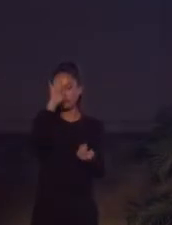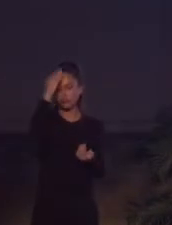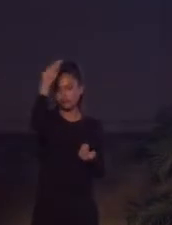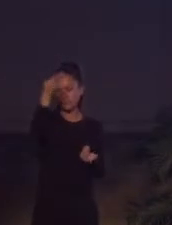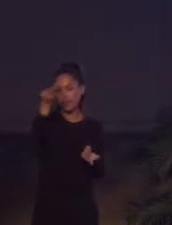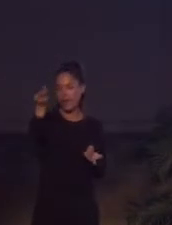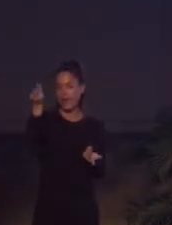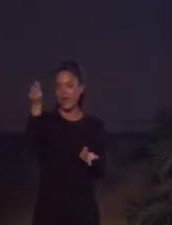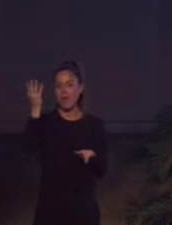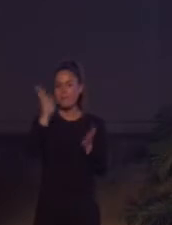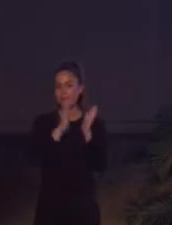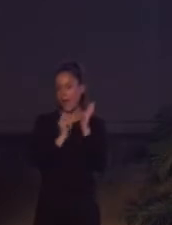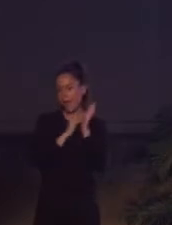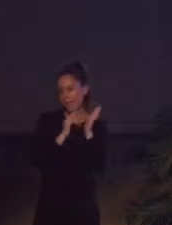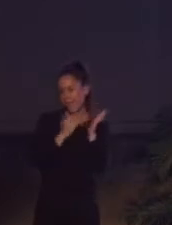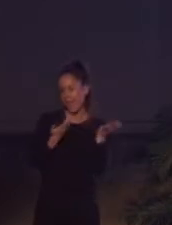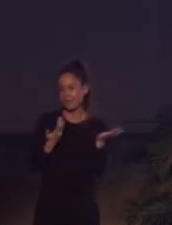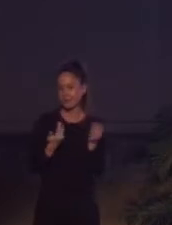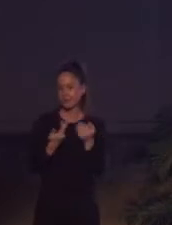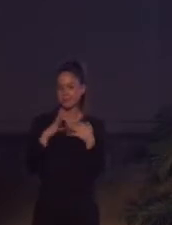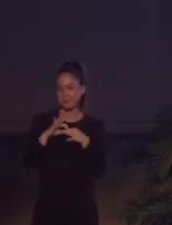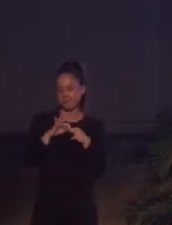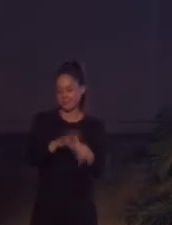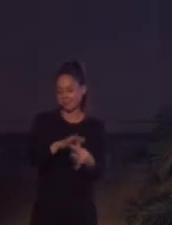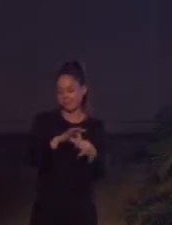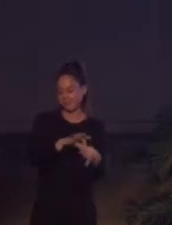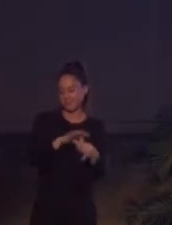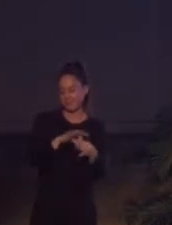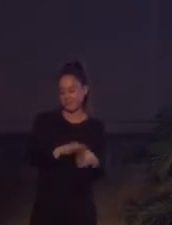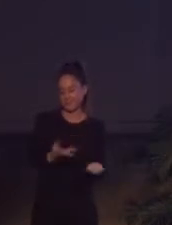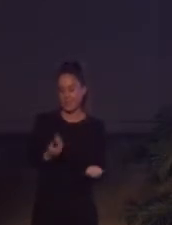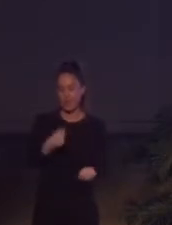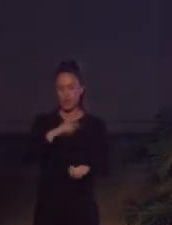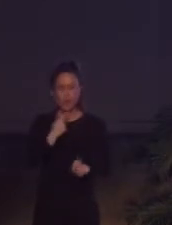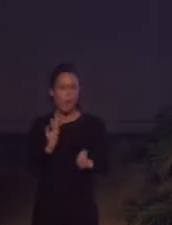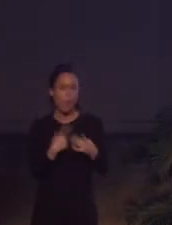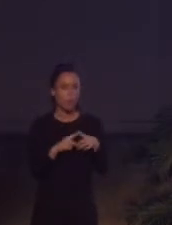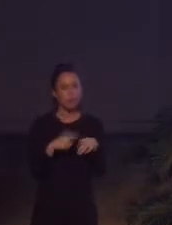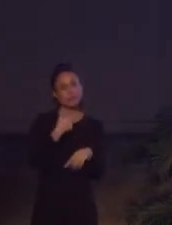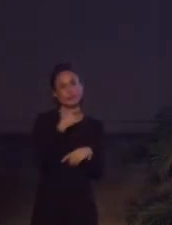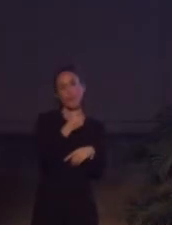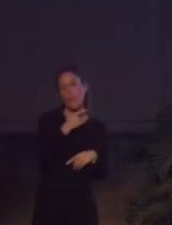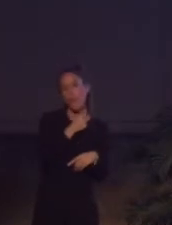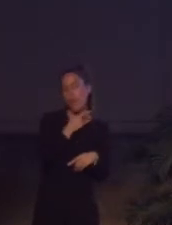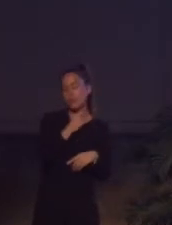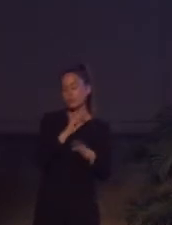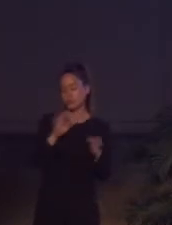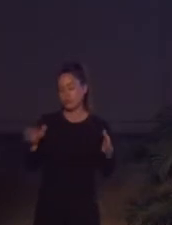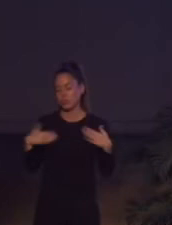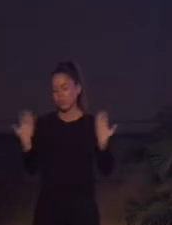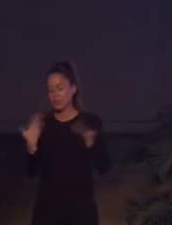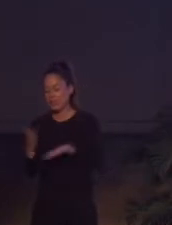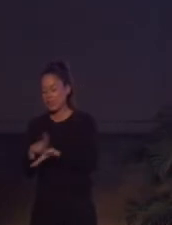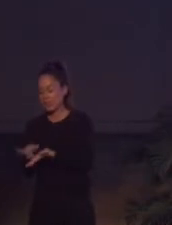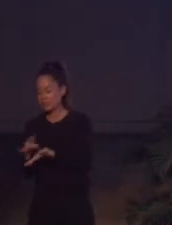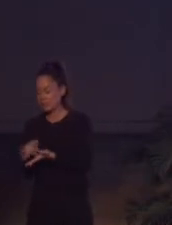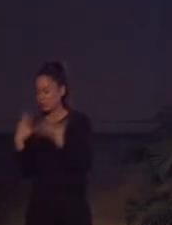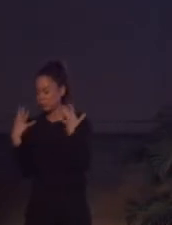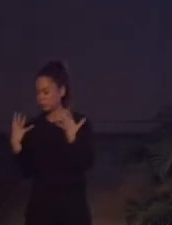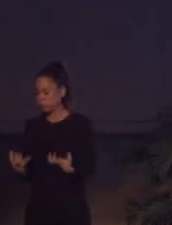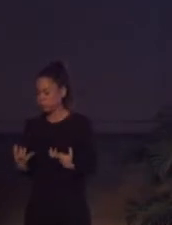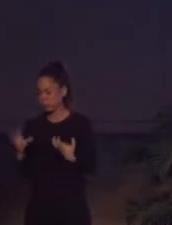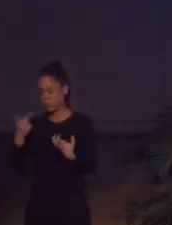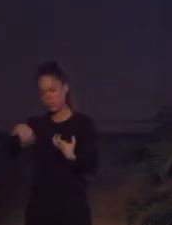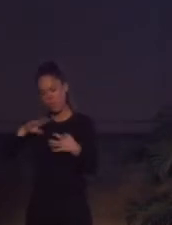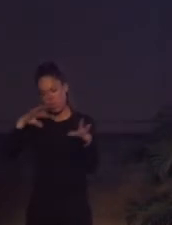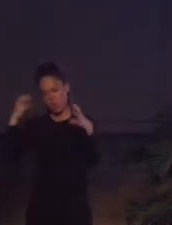valenciana, y así como tomarnos las cosas con humor. Y claro, hacer un parole de queer así, que hable de